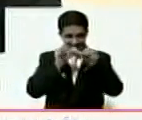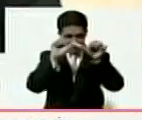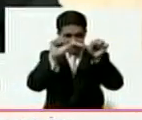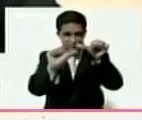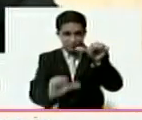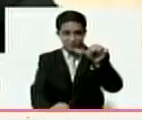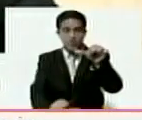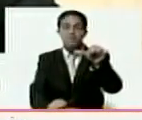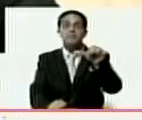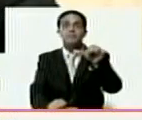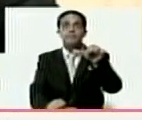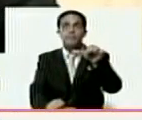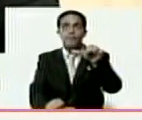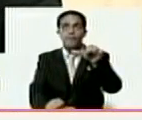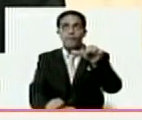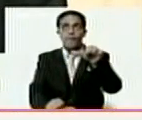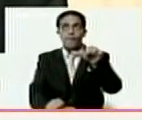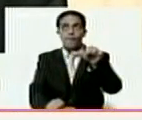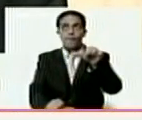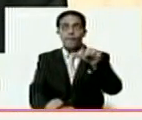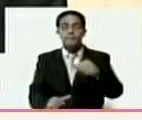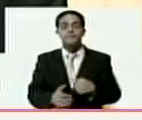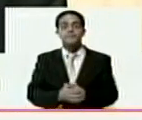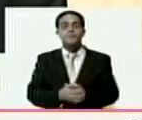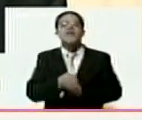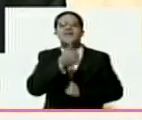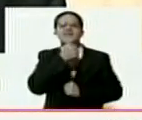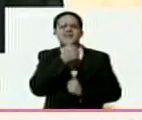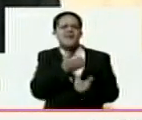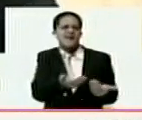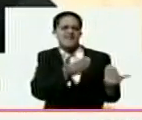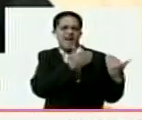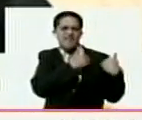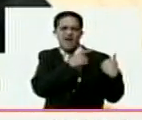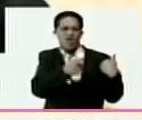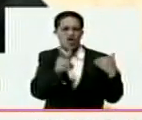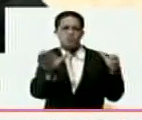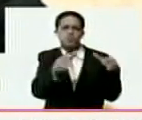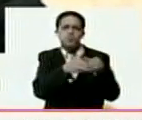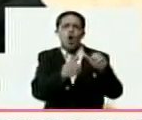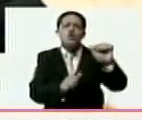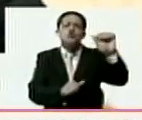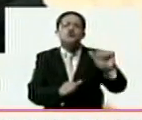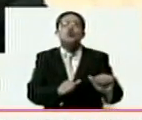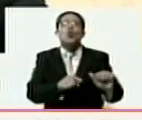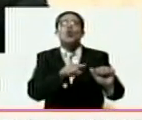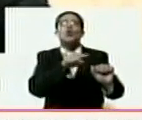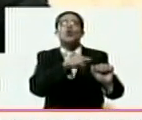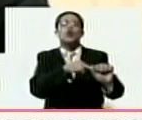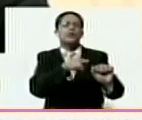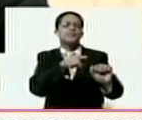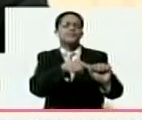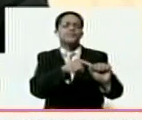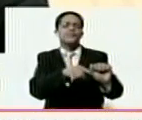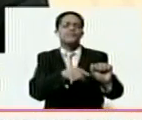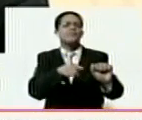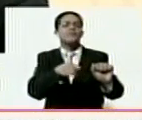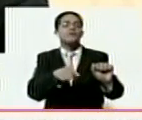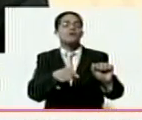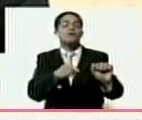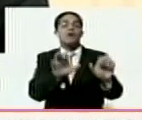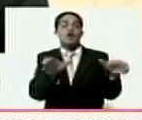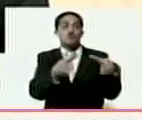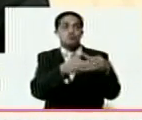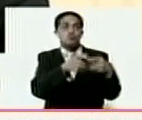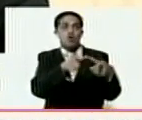el almirante que está al frente del Comando Sur, que como ustedes saben es el componente de